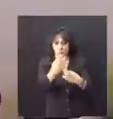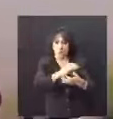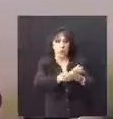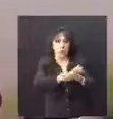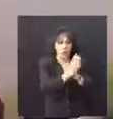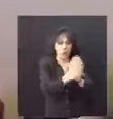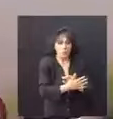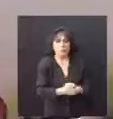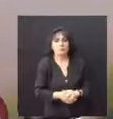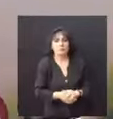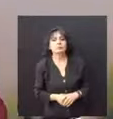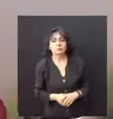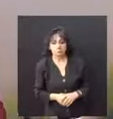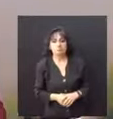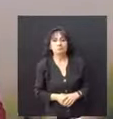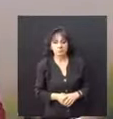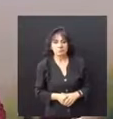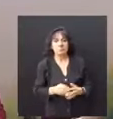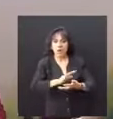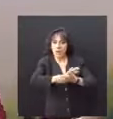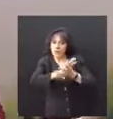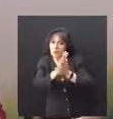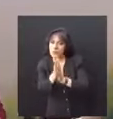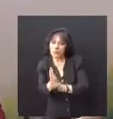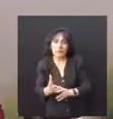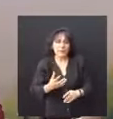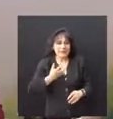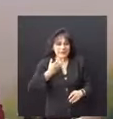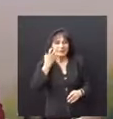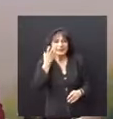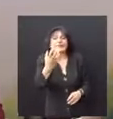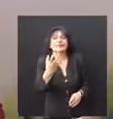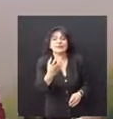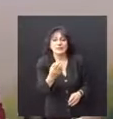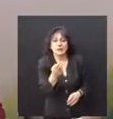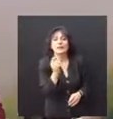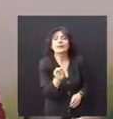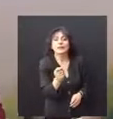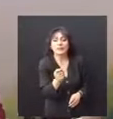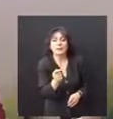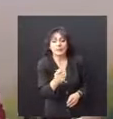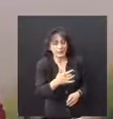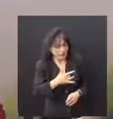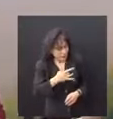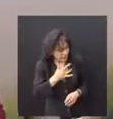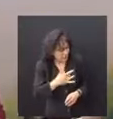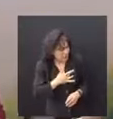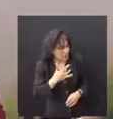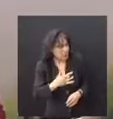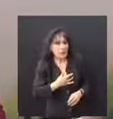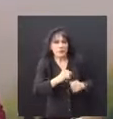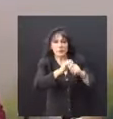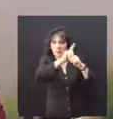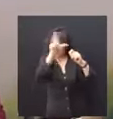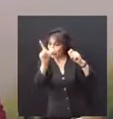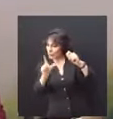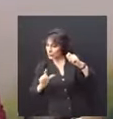Transformación es el grito, el sentimiento que se escucha por todo el